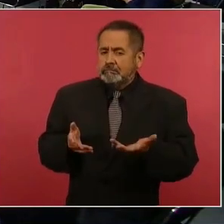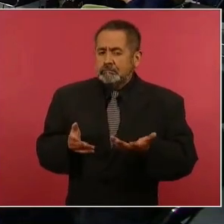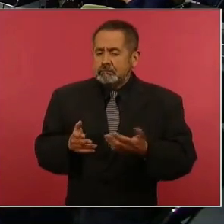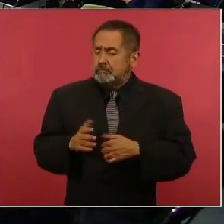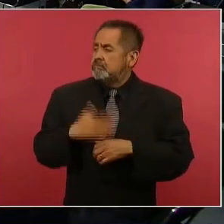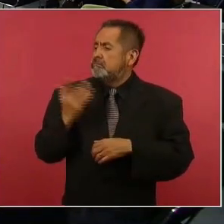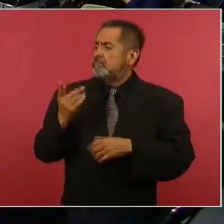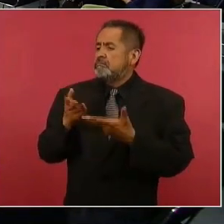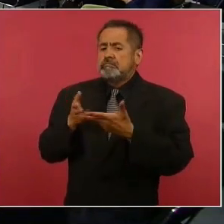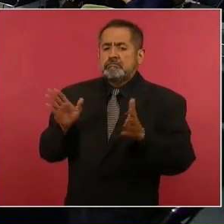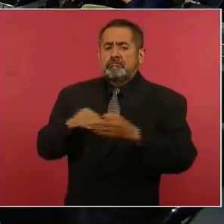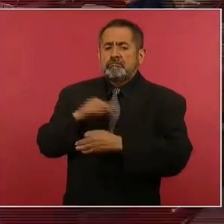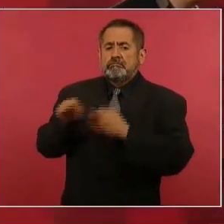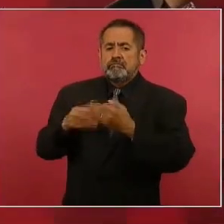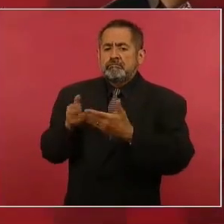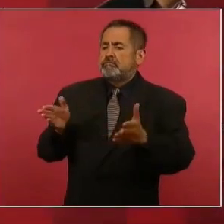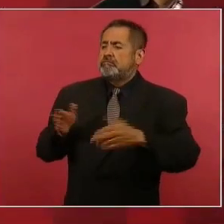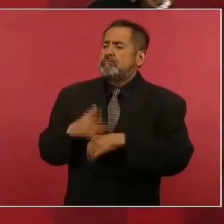¿Por qué